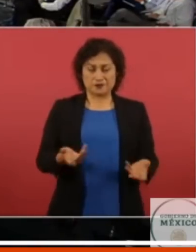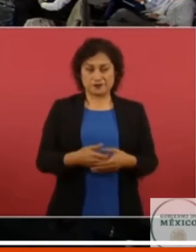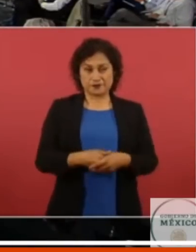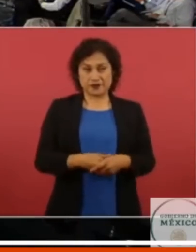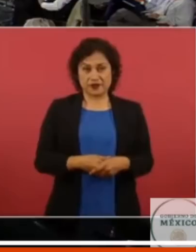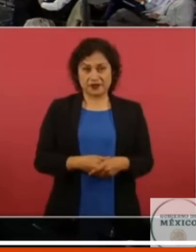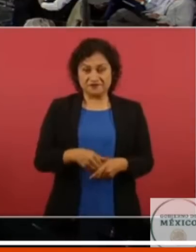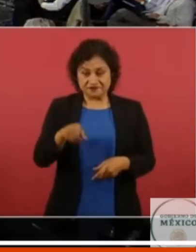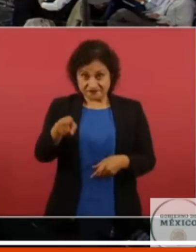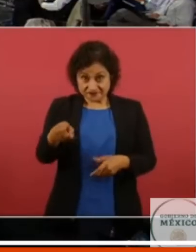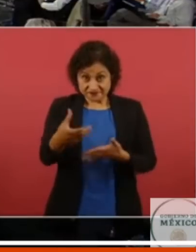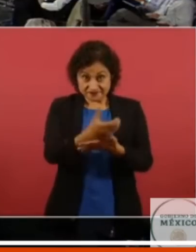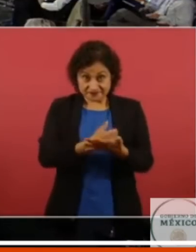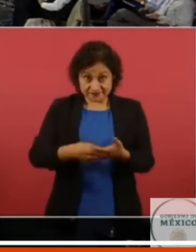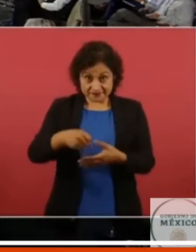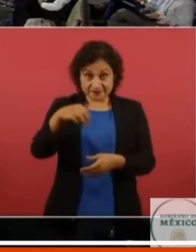llegara a la presidencia?